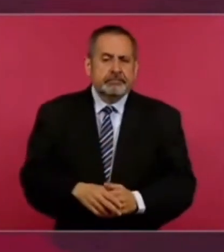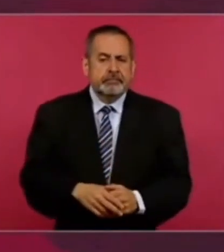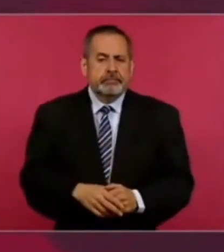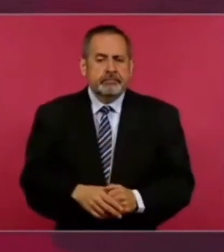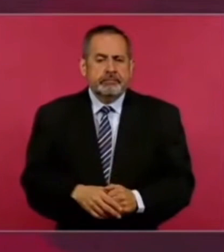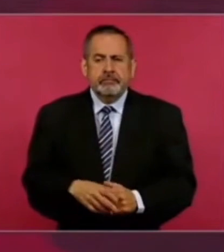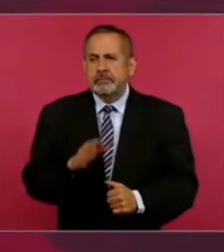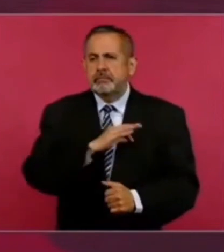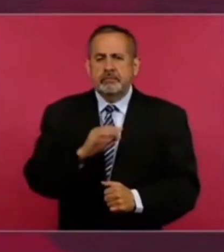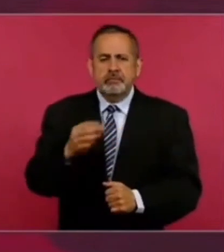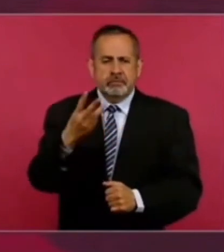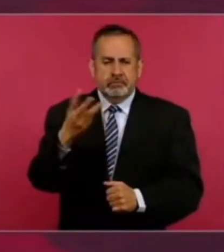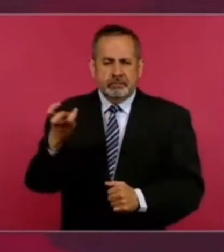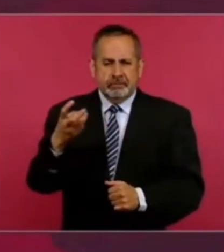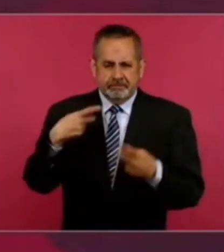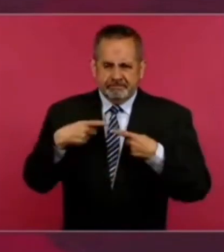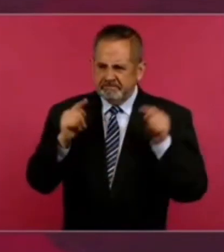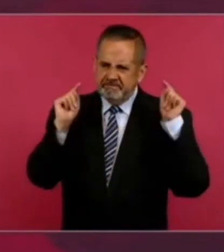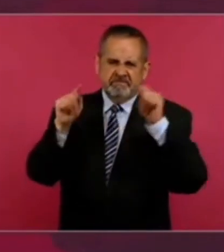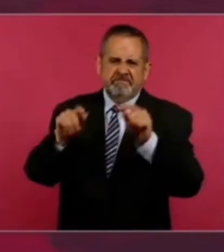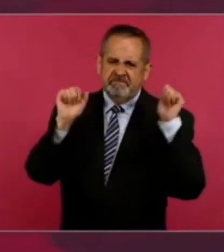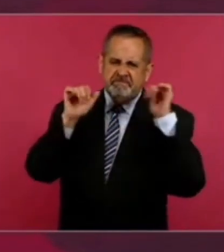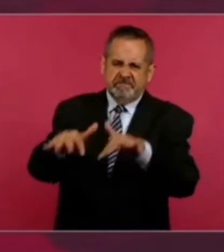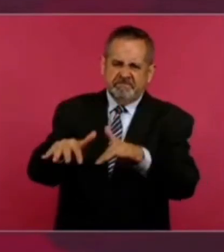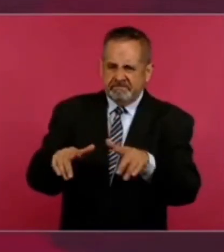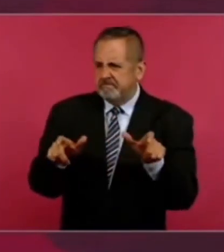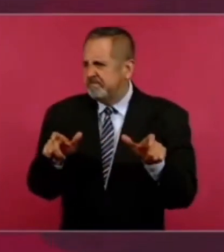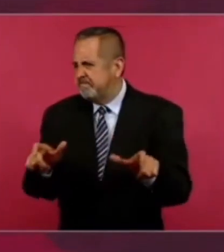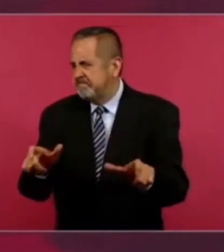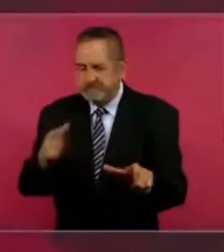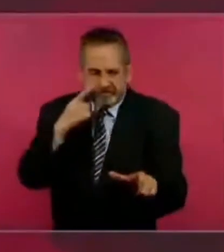de alrededor de 300 elementos.